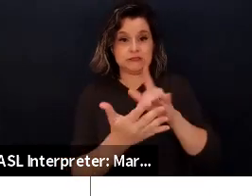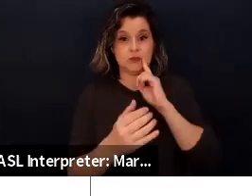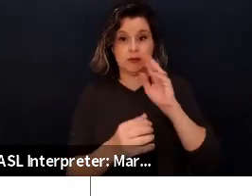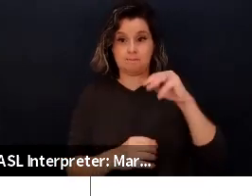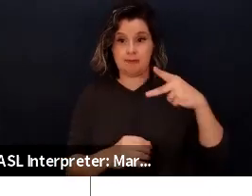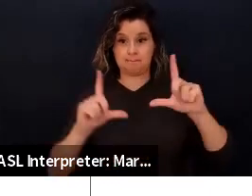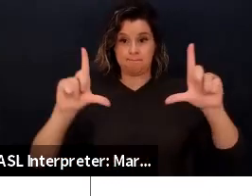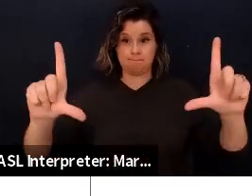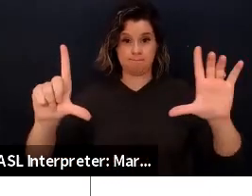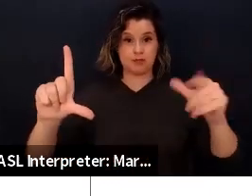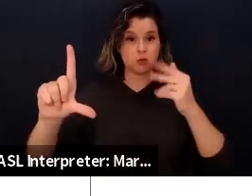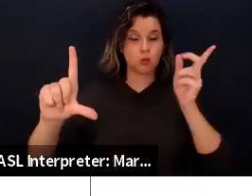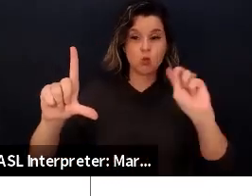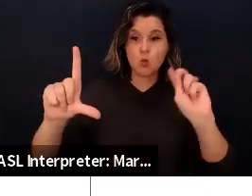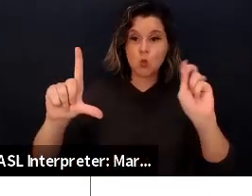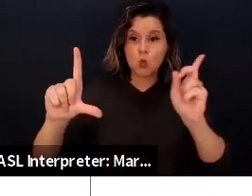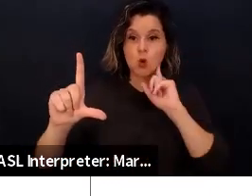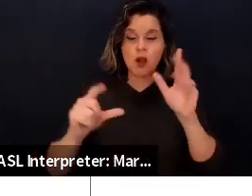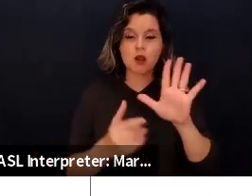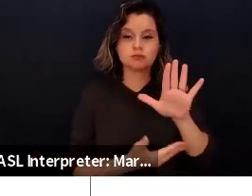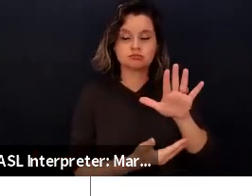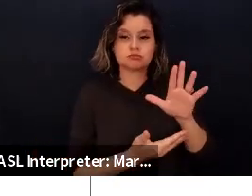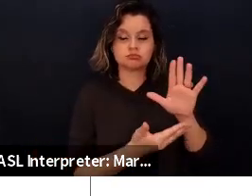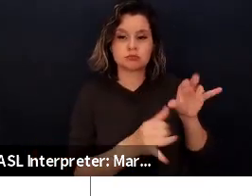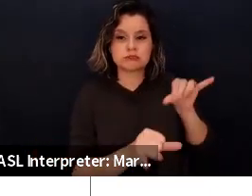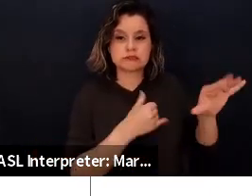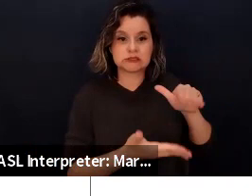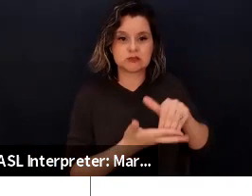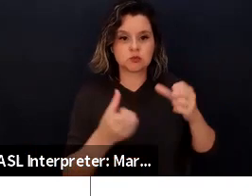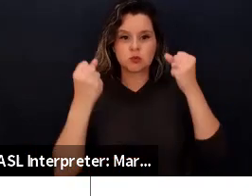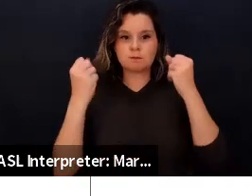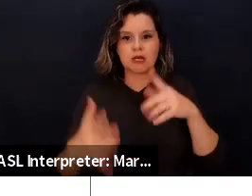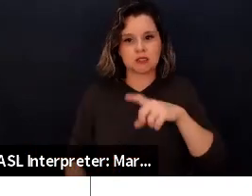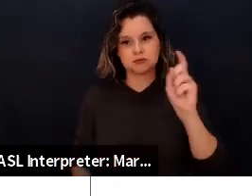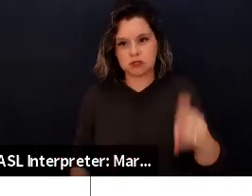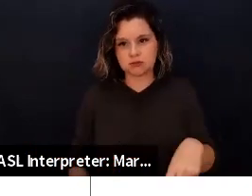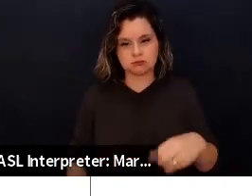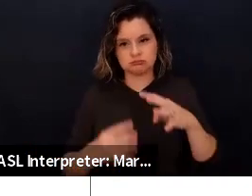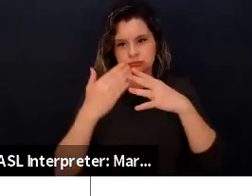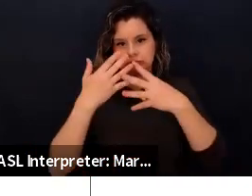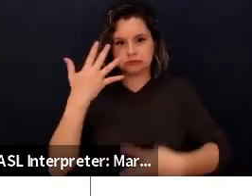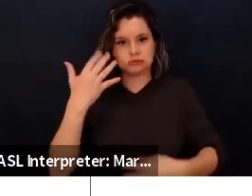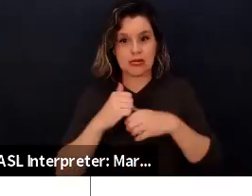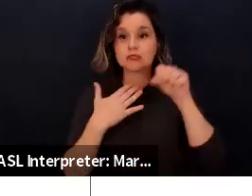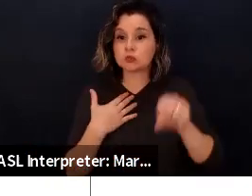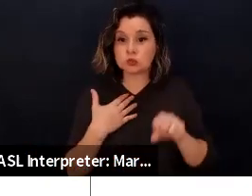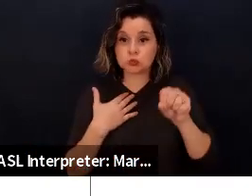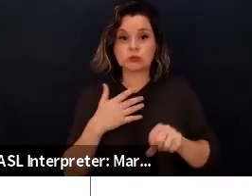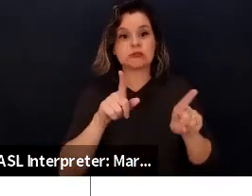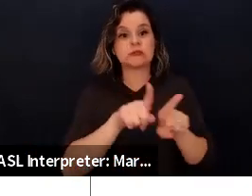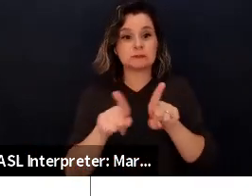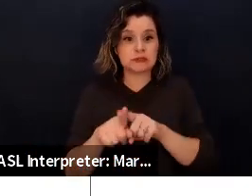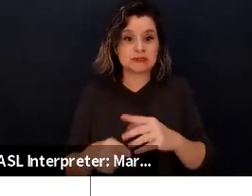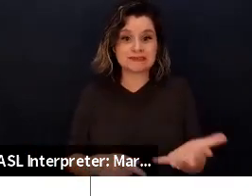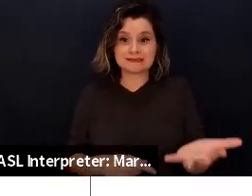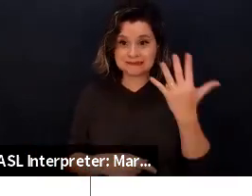de dónde están los centros de detención en los Estados Unidos. Hay demasiados en Texas y en el sur. También tenemos 5